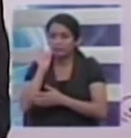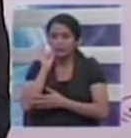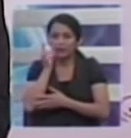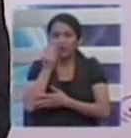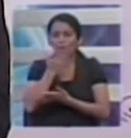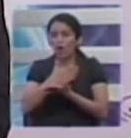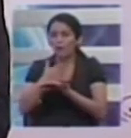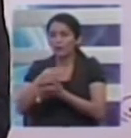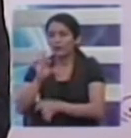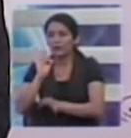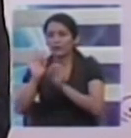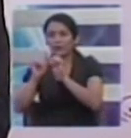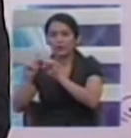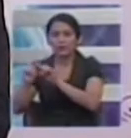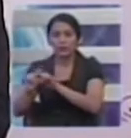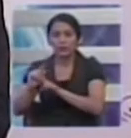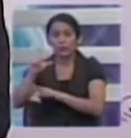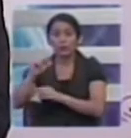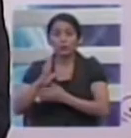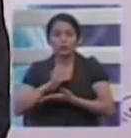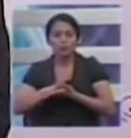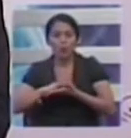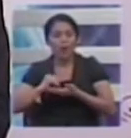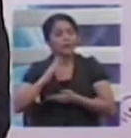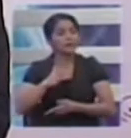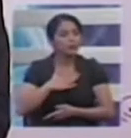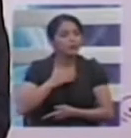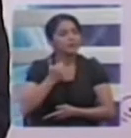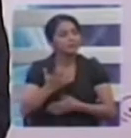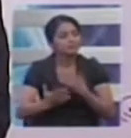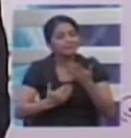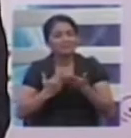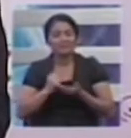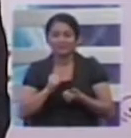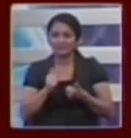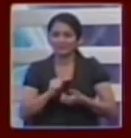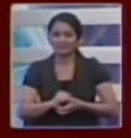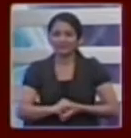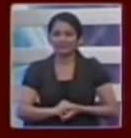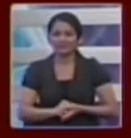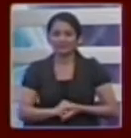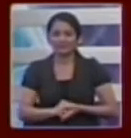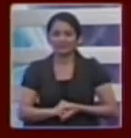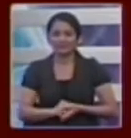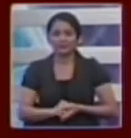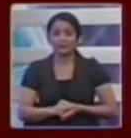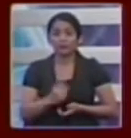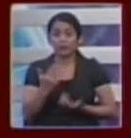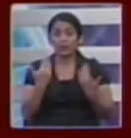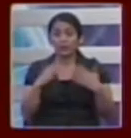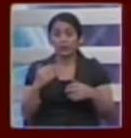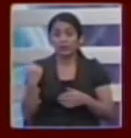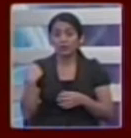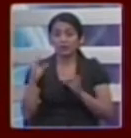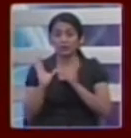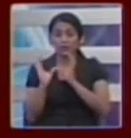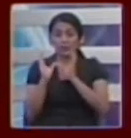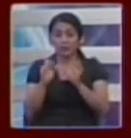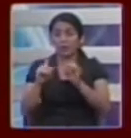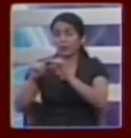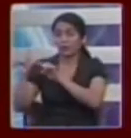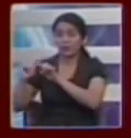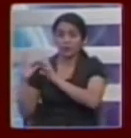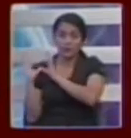gastronomía, cordialidad en el servicio y principalmente que ese huésped sea reconocido. ¿Con cuántos distintivos o certificaciones ustedes